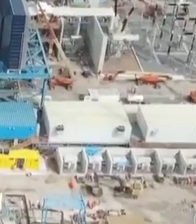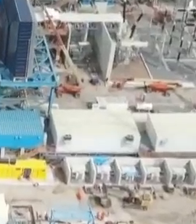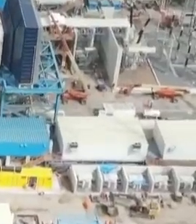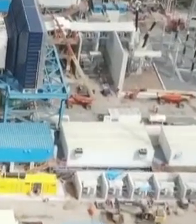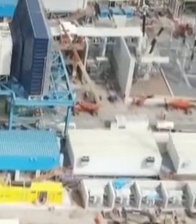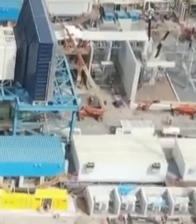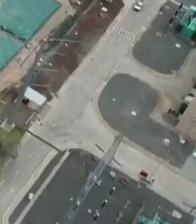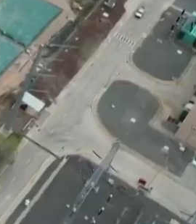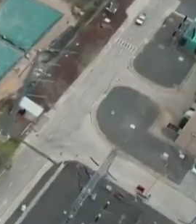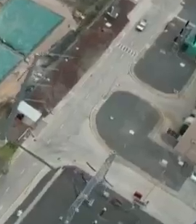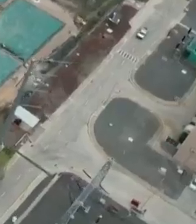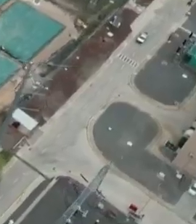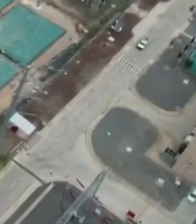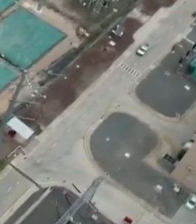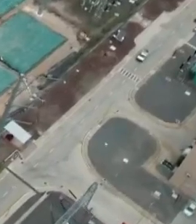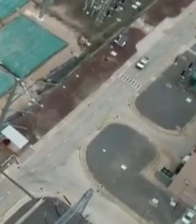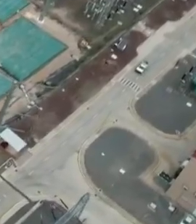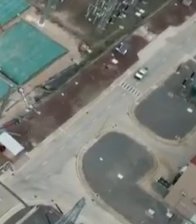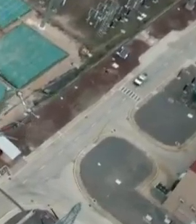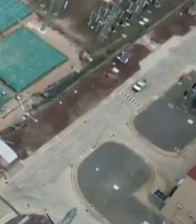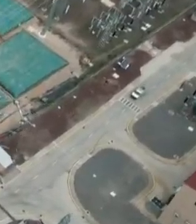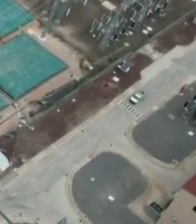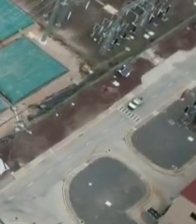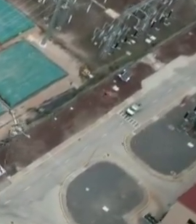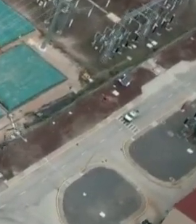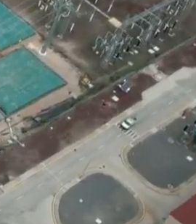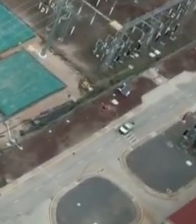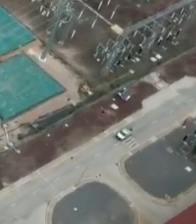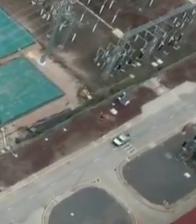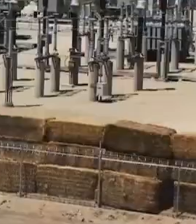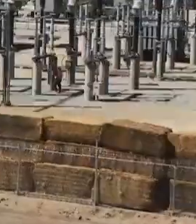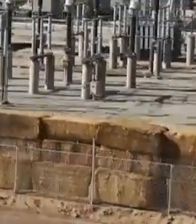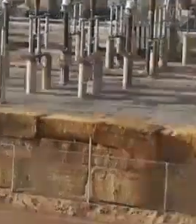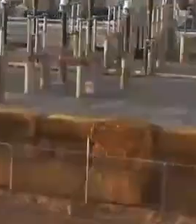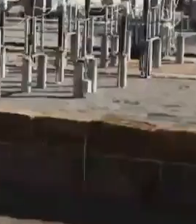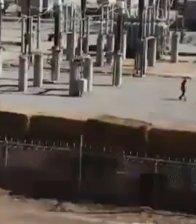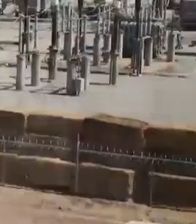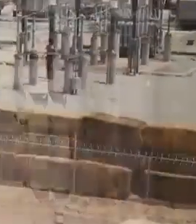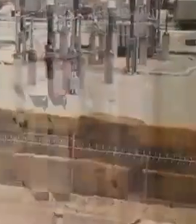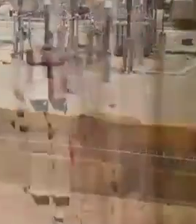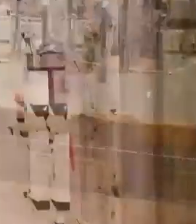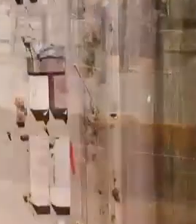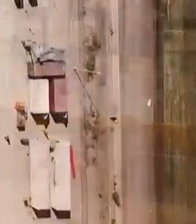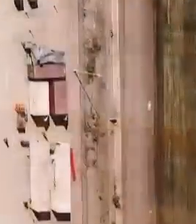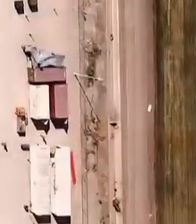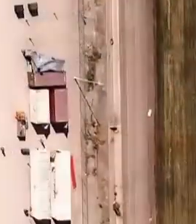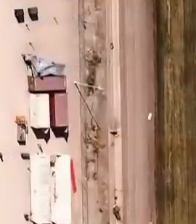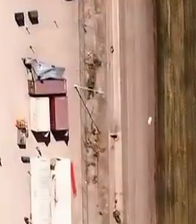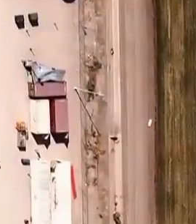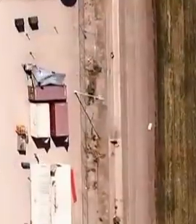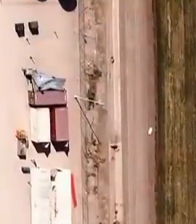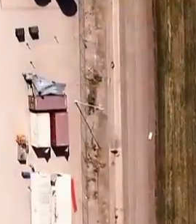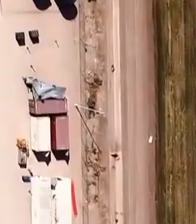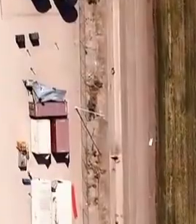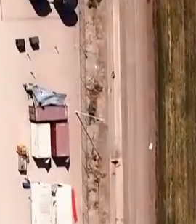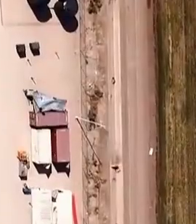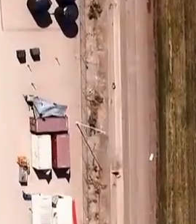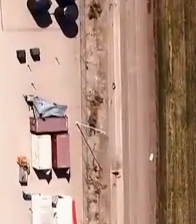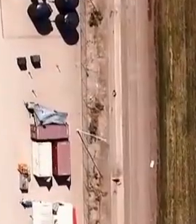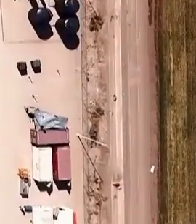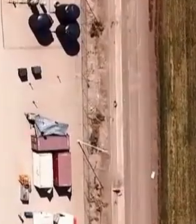confiable, brindando estabilidad al sistema eléctrico en zonas de alta intermitencia. Representan una capacidad de